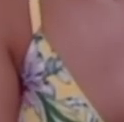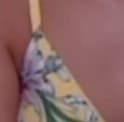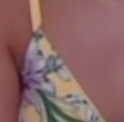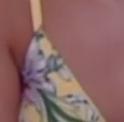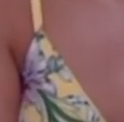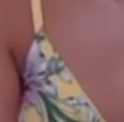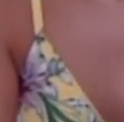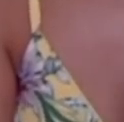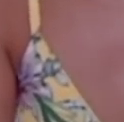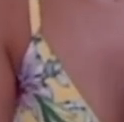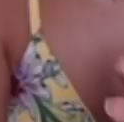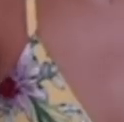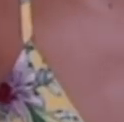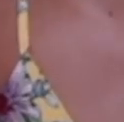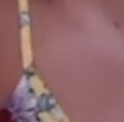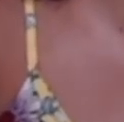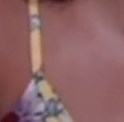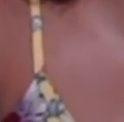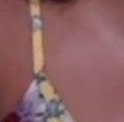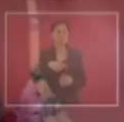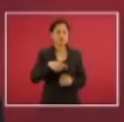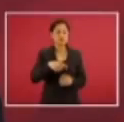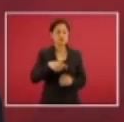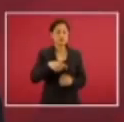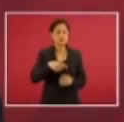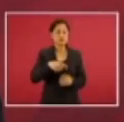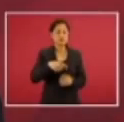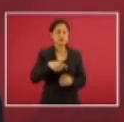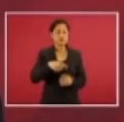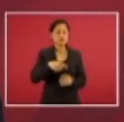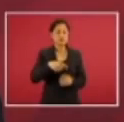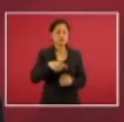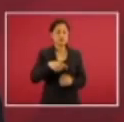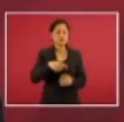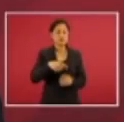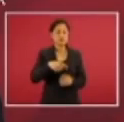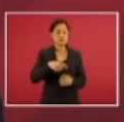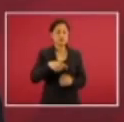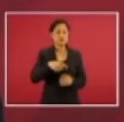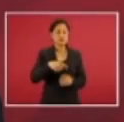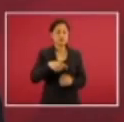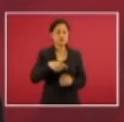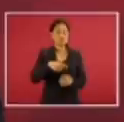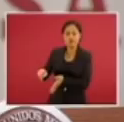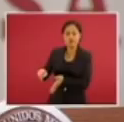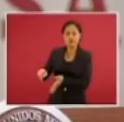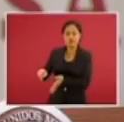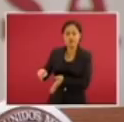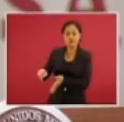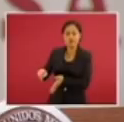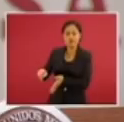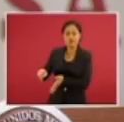también es peligroso para México. Entonces entiendo esta parte, lo cual me da mucho gusto, y esto fue lo que habló referente